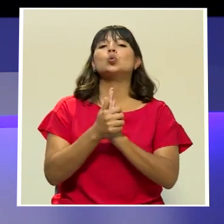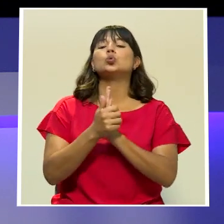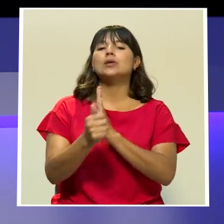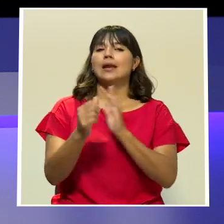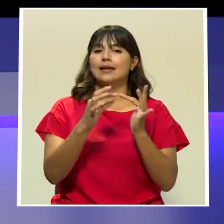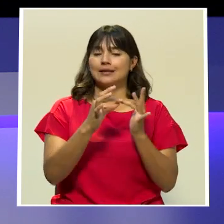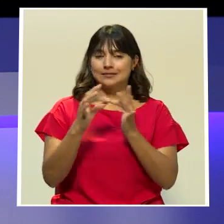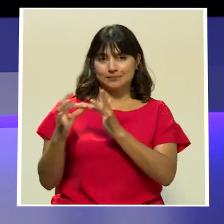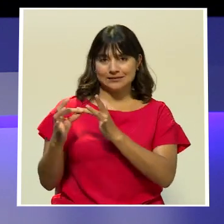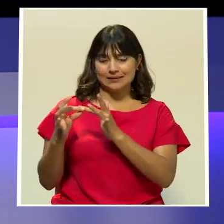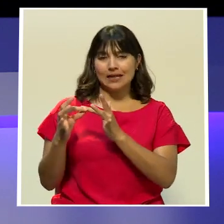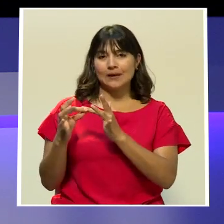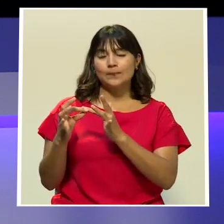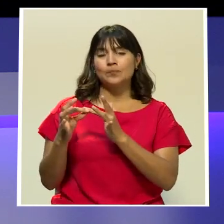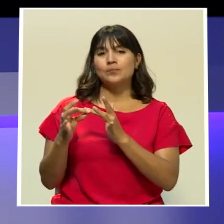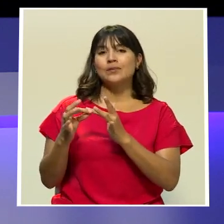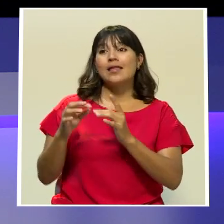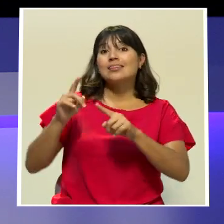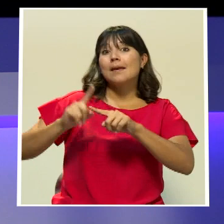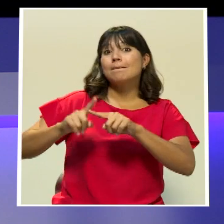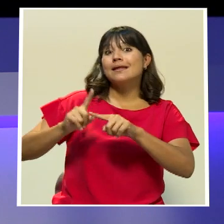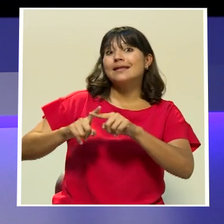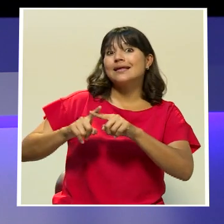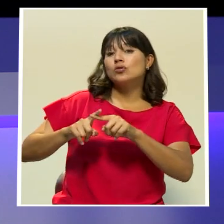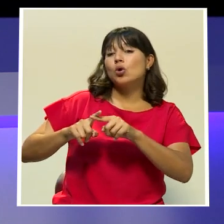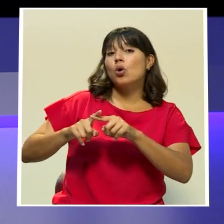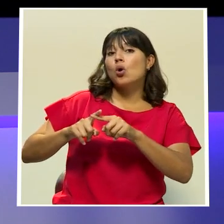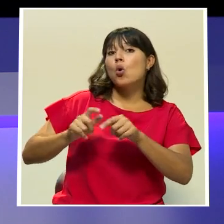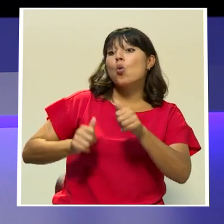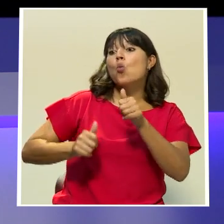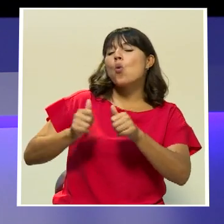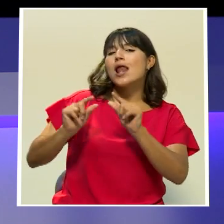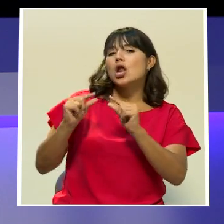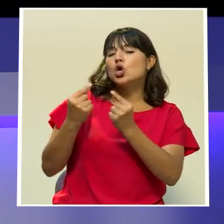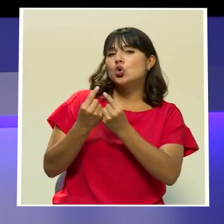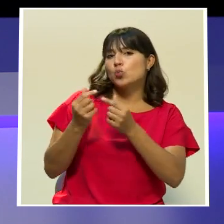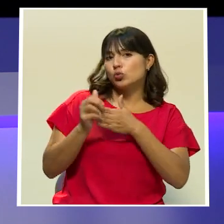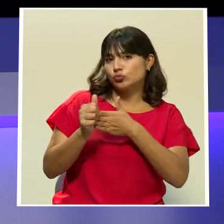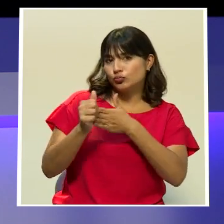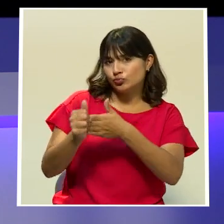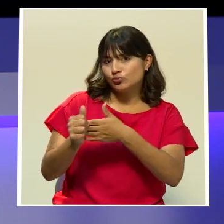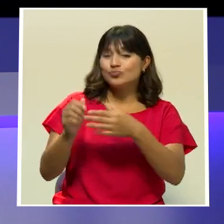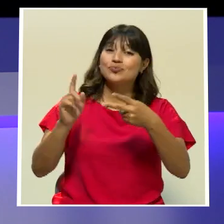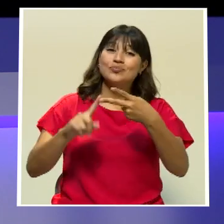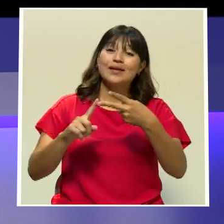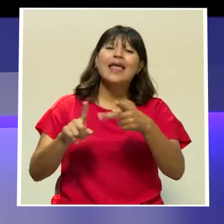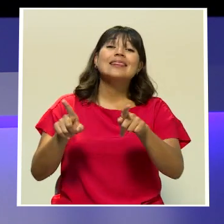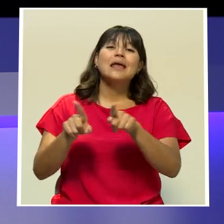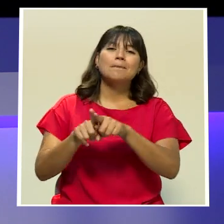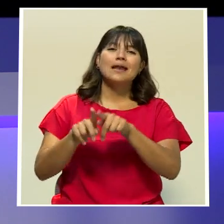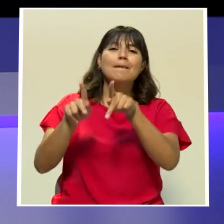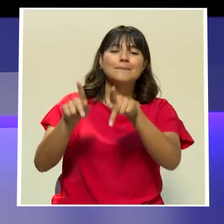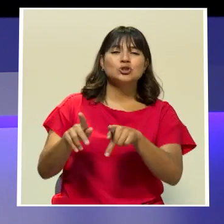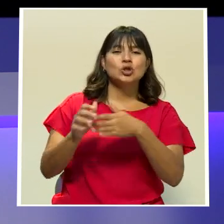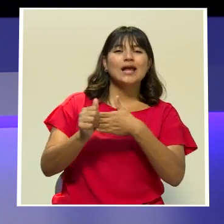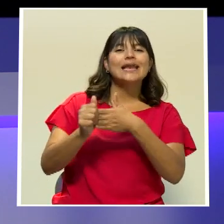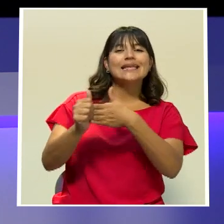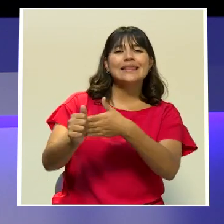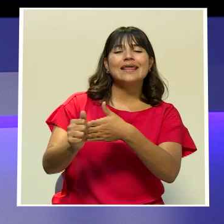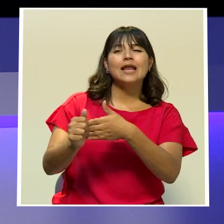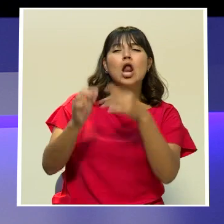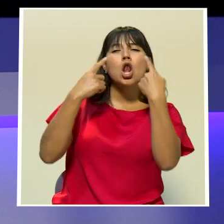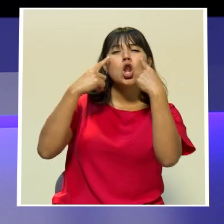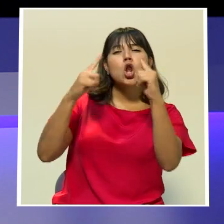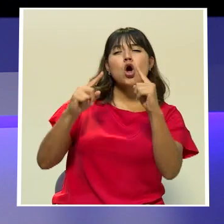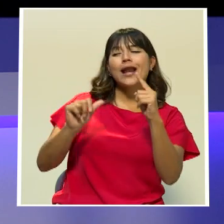líder, ese líder, porque lo va a ayudar a conseguir sus objetivos, y credibilidad. En